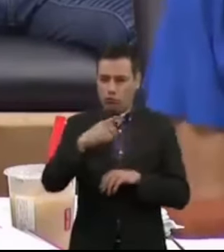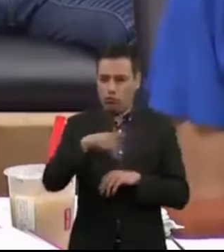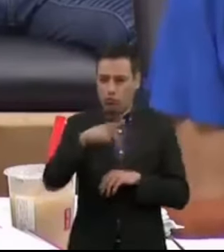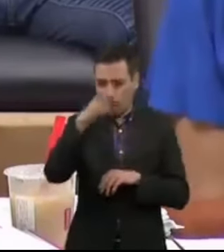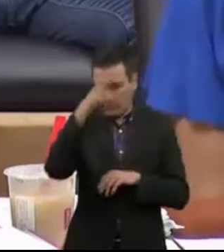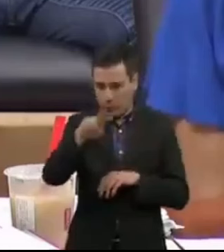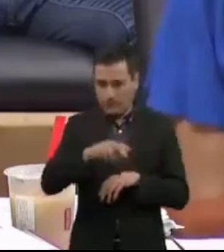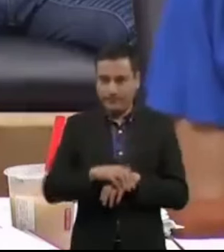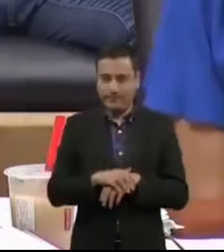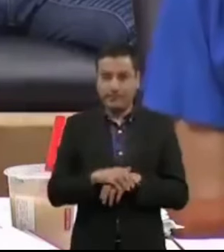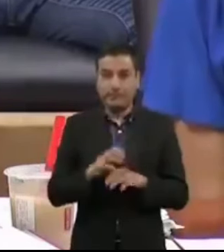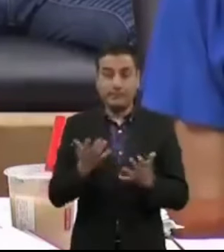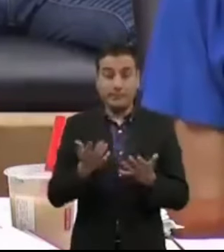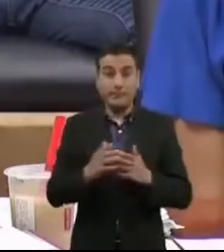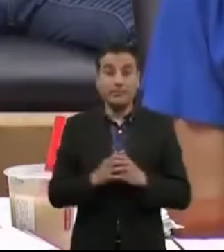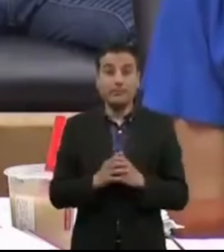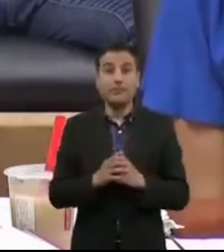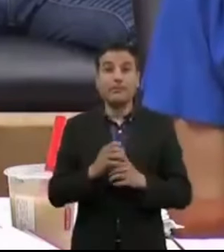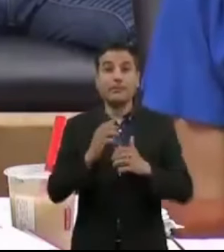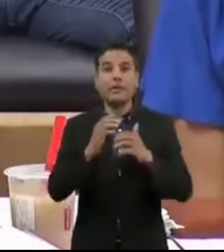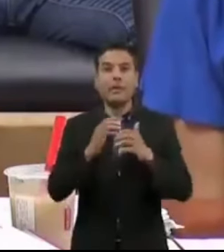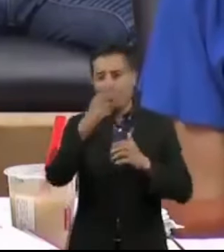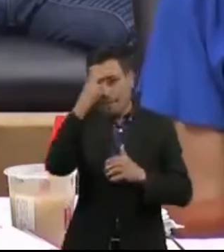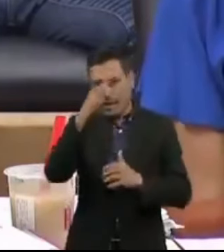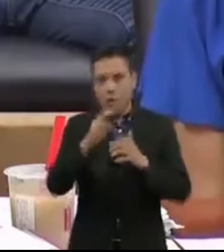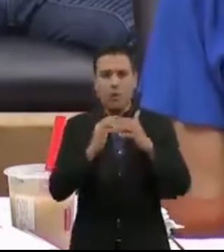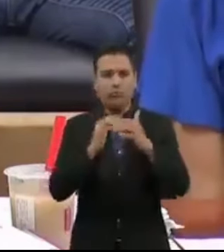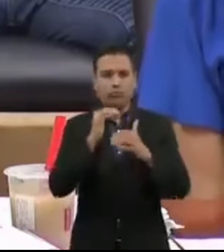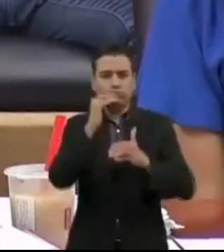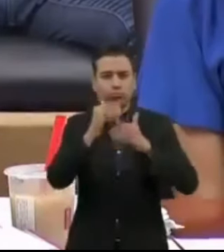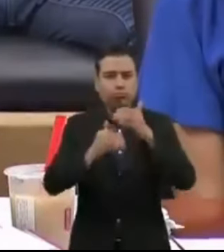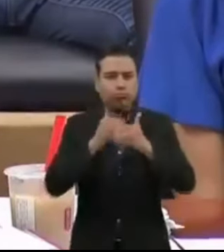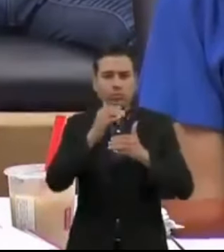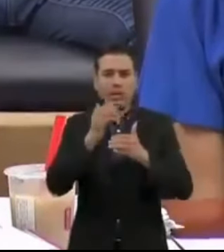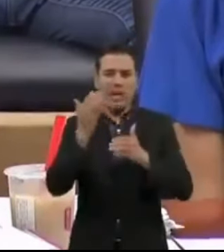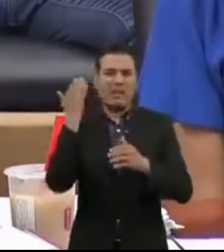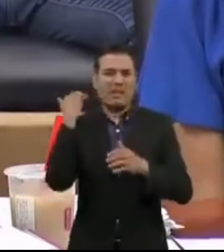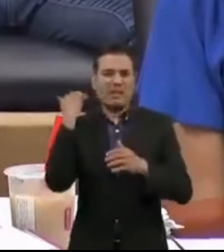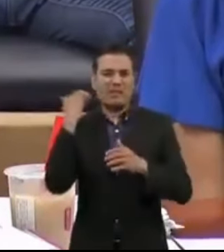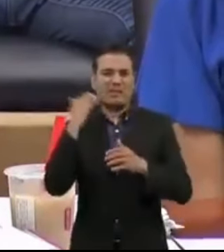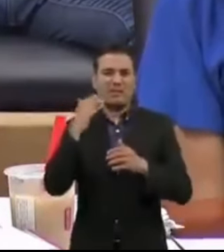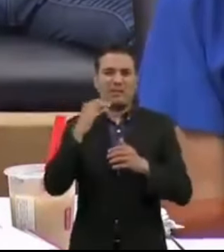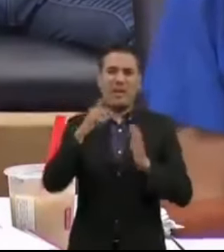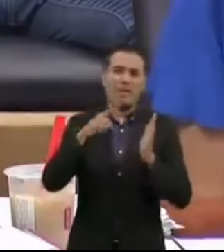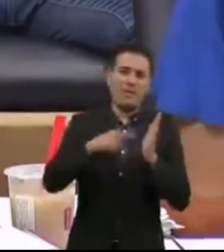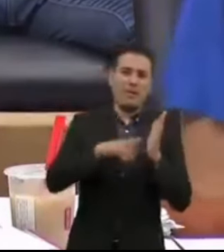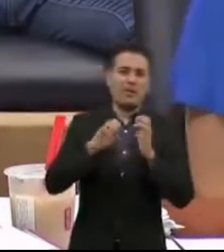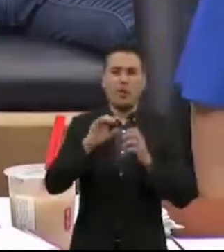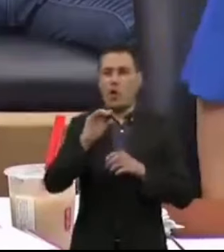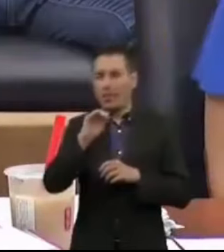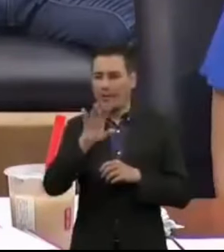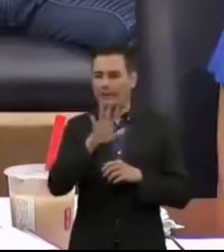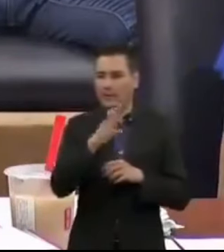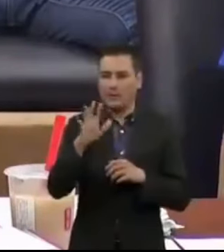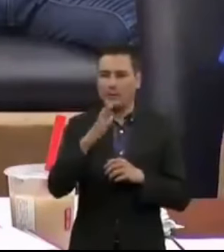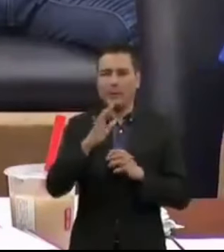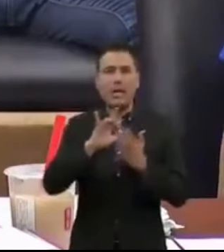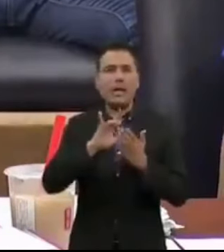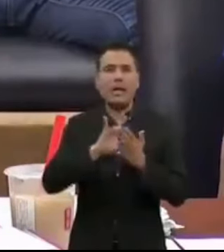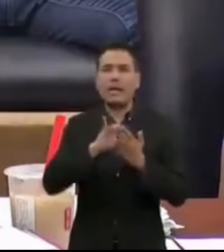Es imposible entender el desarrollo democrático de México a partir de finales del siglo pasado sin el PRD. El Partido de la